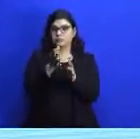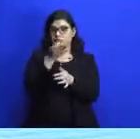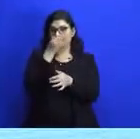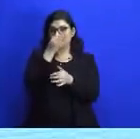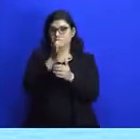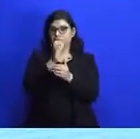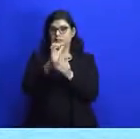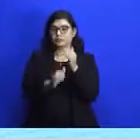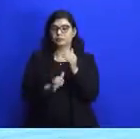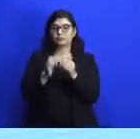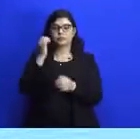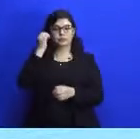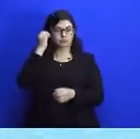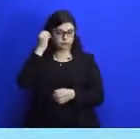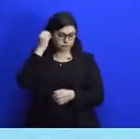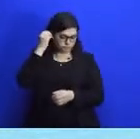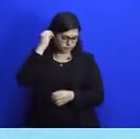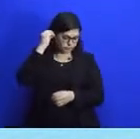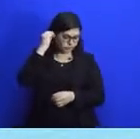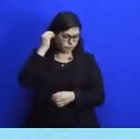cerrando.